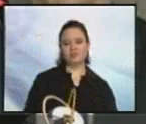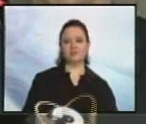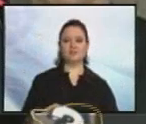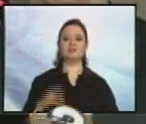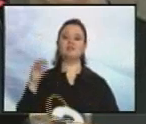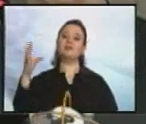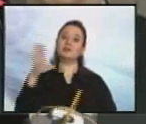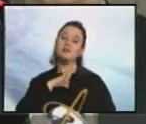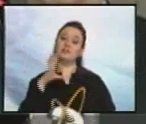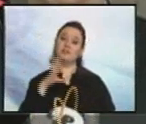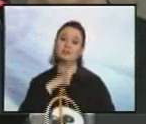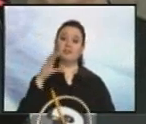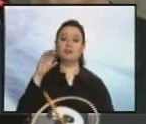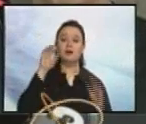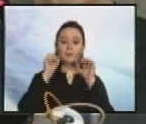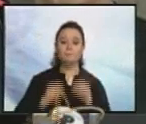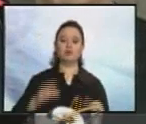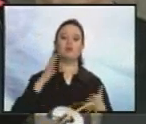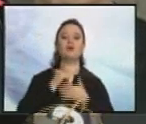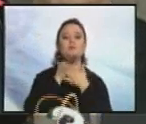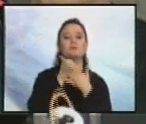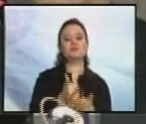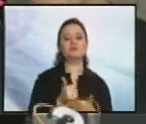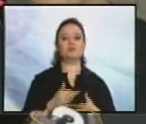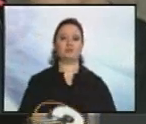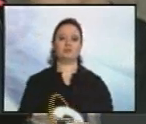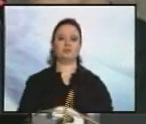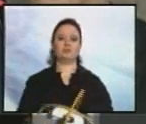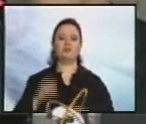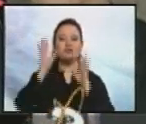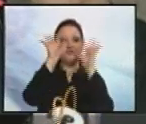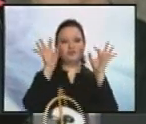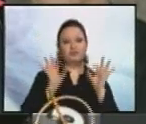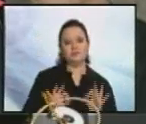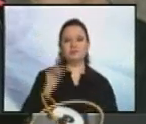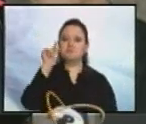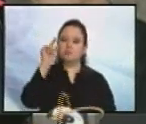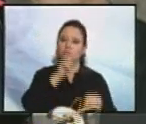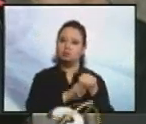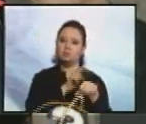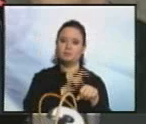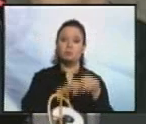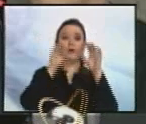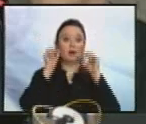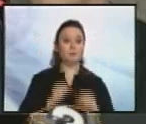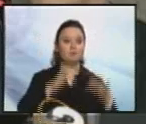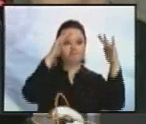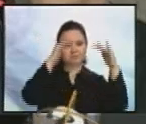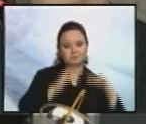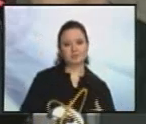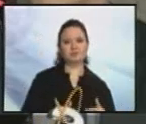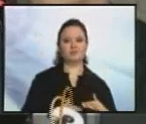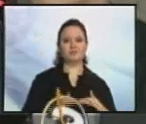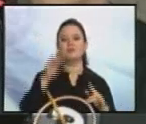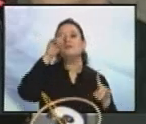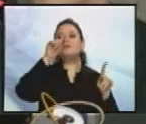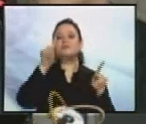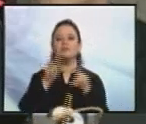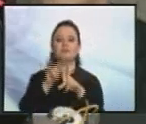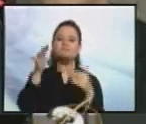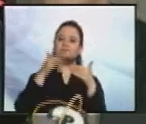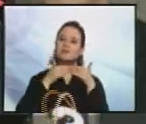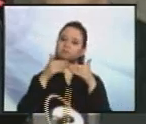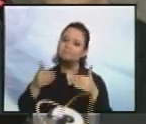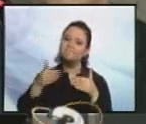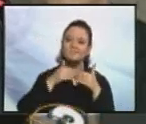que tiendan con medidas de corto plazo a disminuirla y las de largo